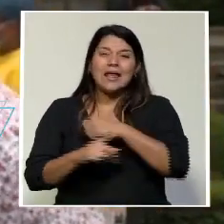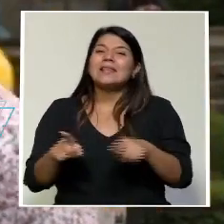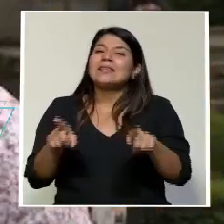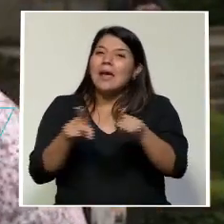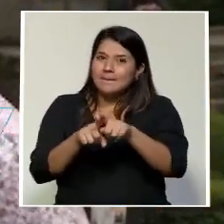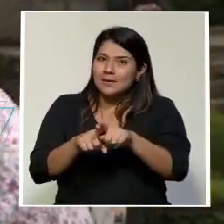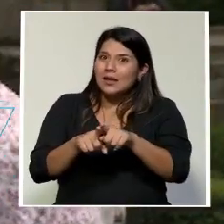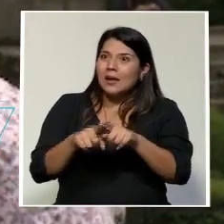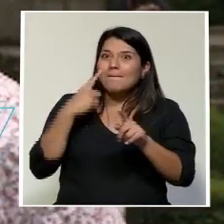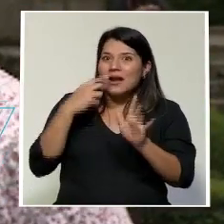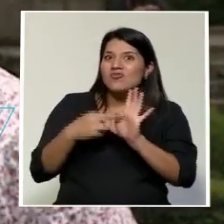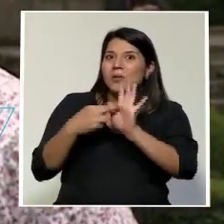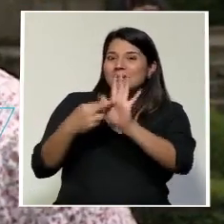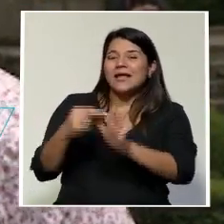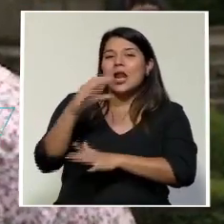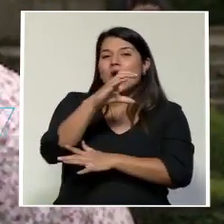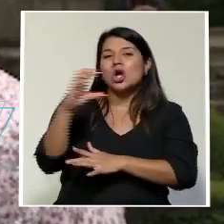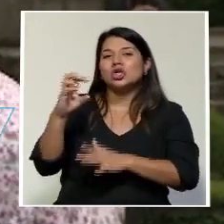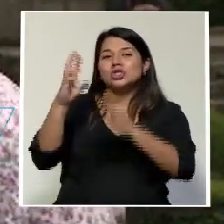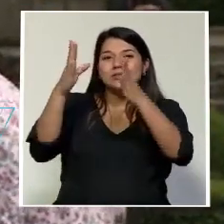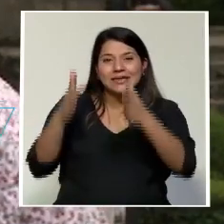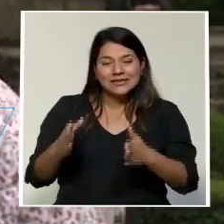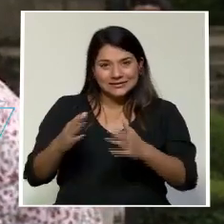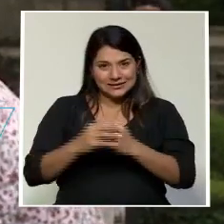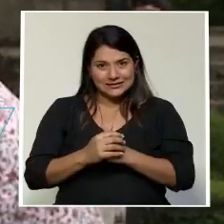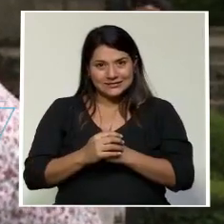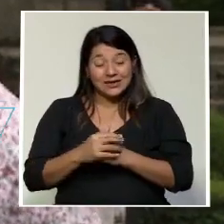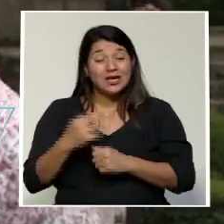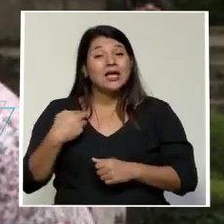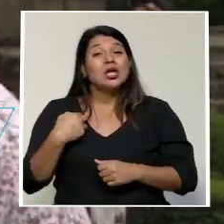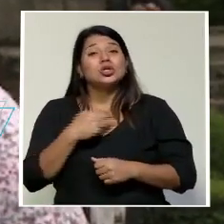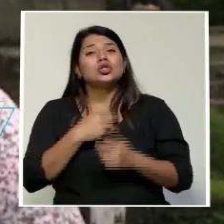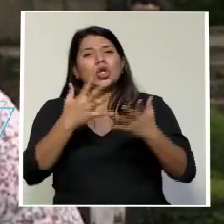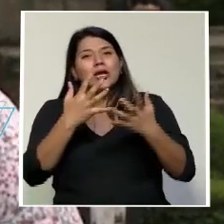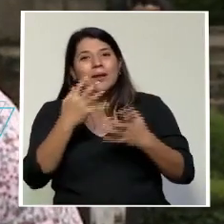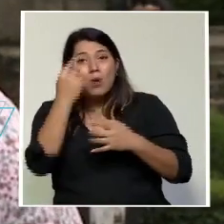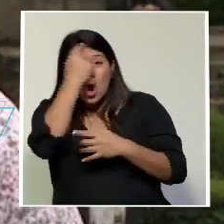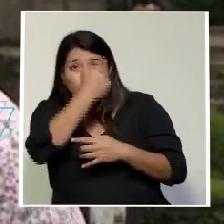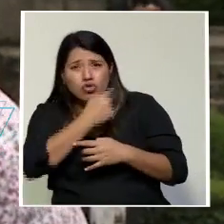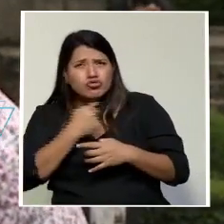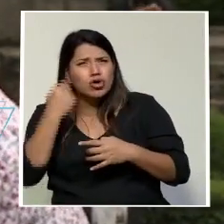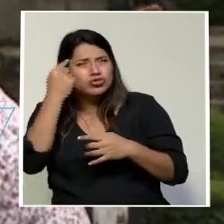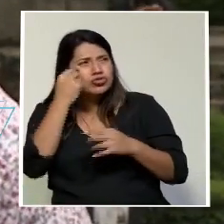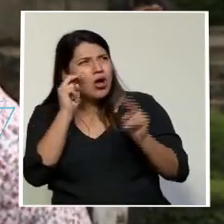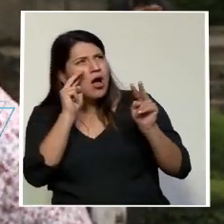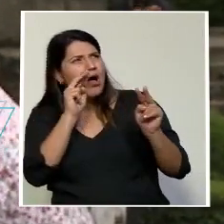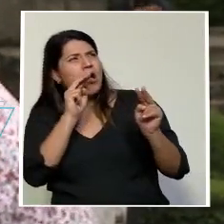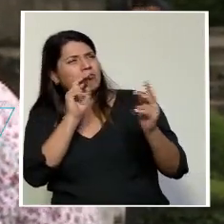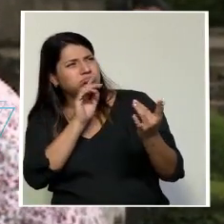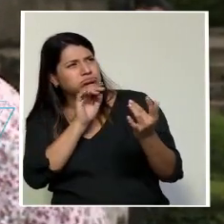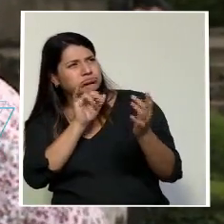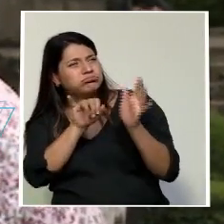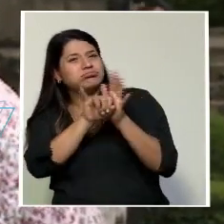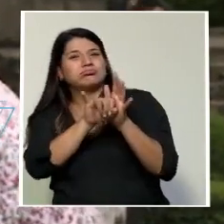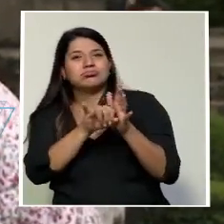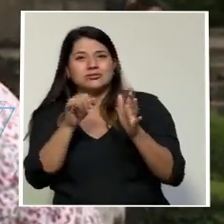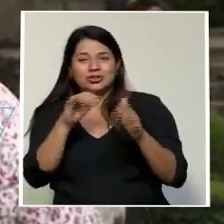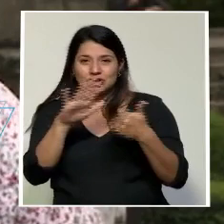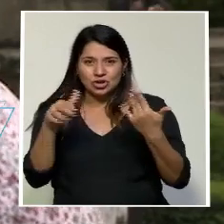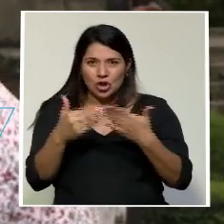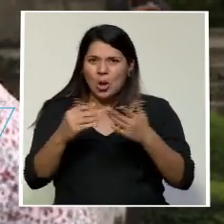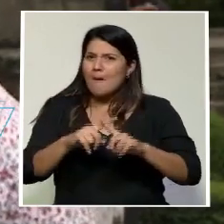costarricenses, a las costarricenses, la idea es que el rostro sea familiar para todo el mundo, pero no lo suficiente como